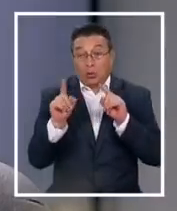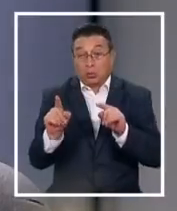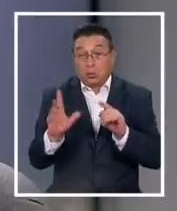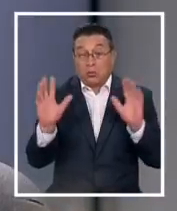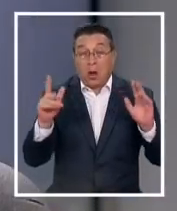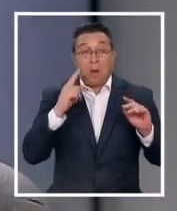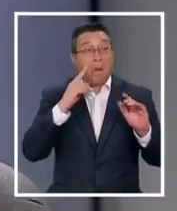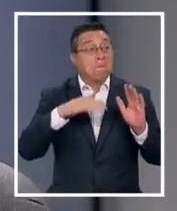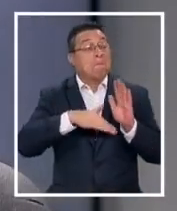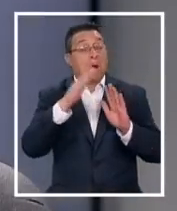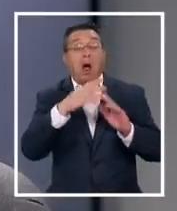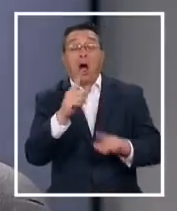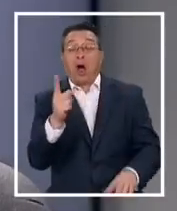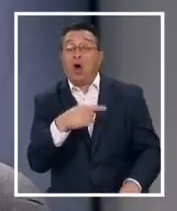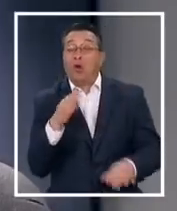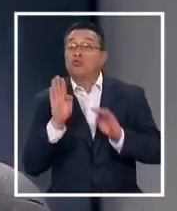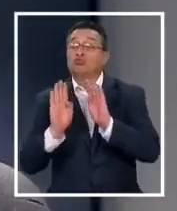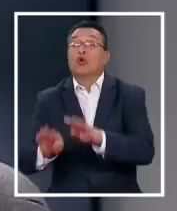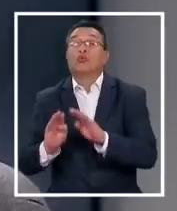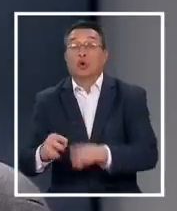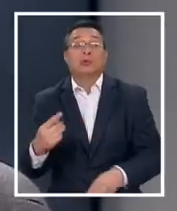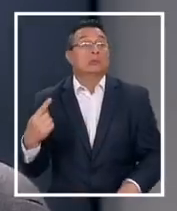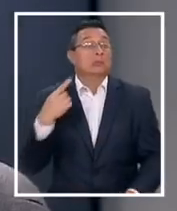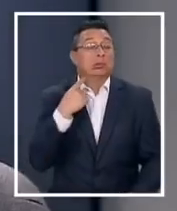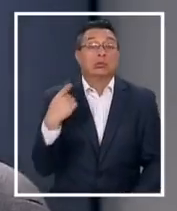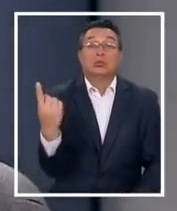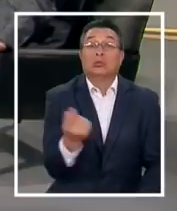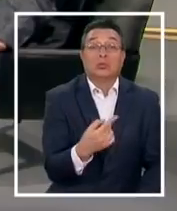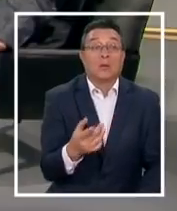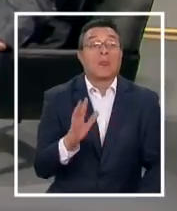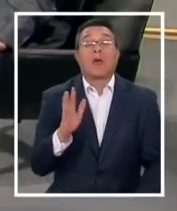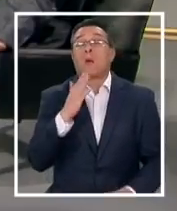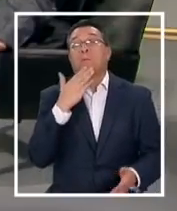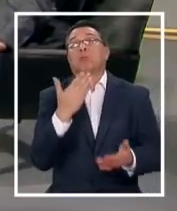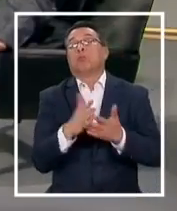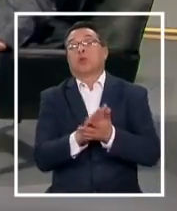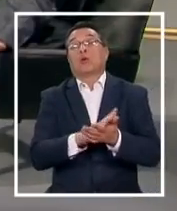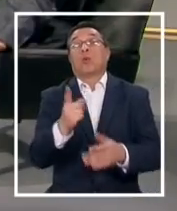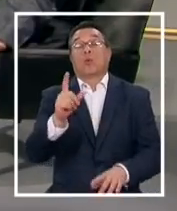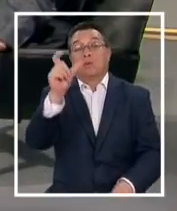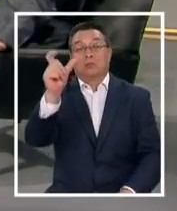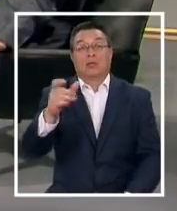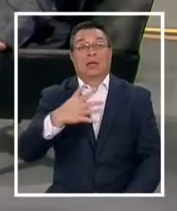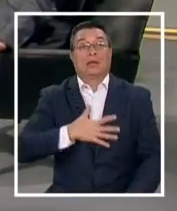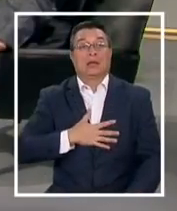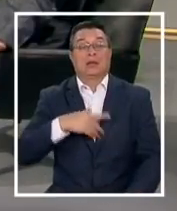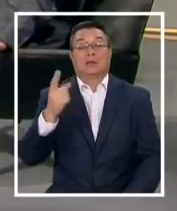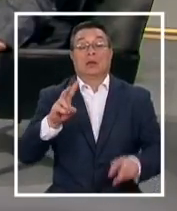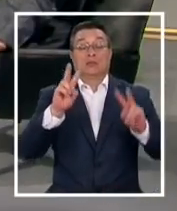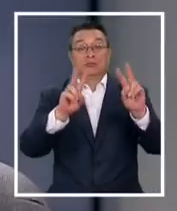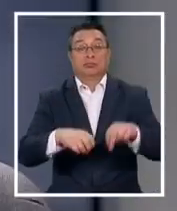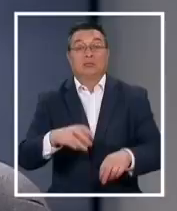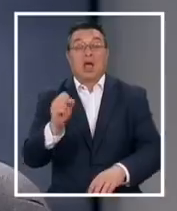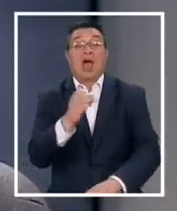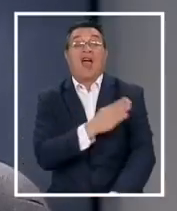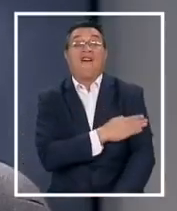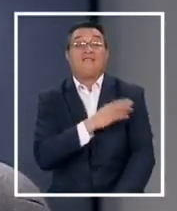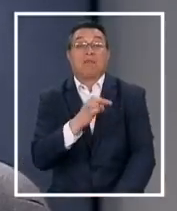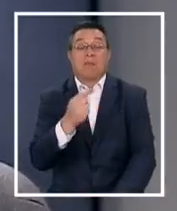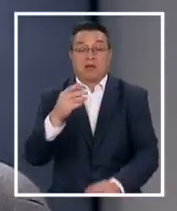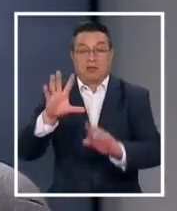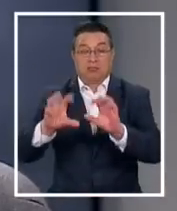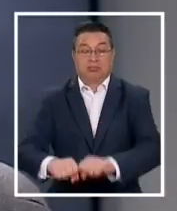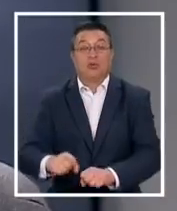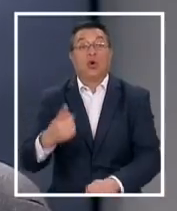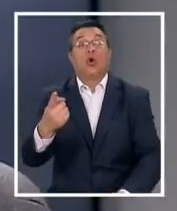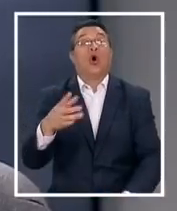súper popular, ¿no es cierto?, y que nos afecta a todos? O sea, el día de mañana cuando alguien diga, mira, un parlamentario quiere nacionalizar los fondos de pensiones. El día de